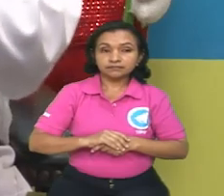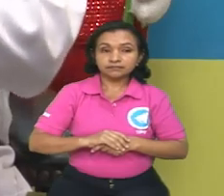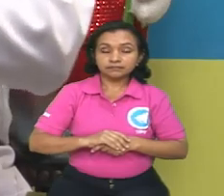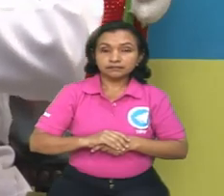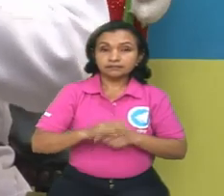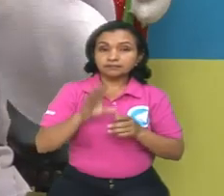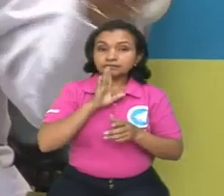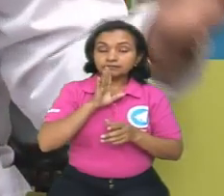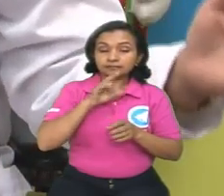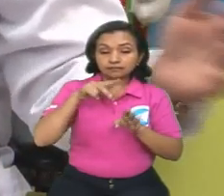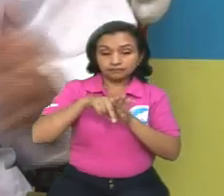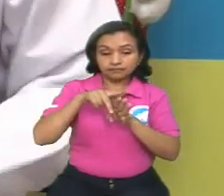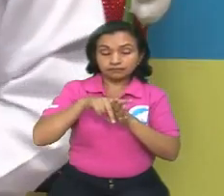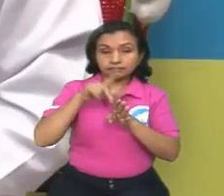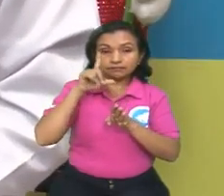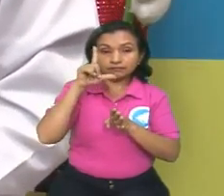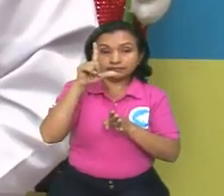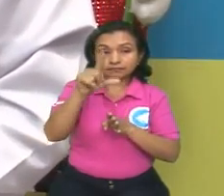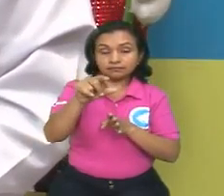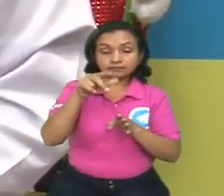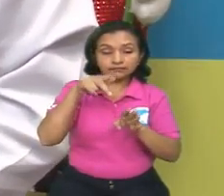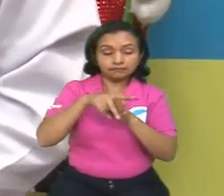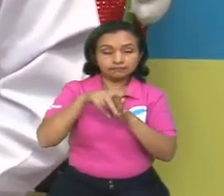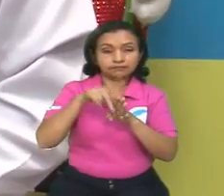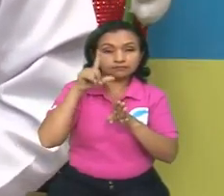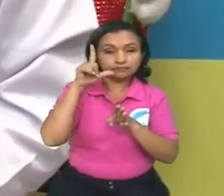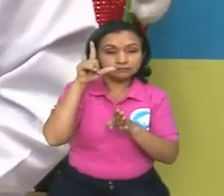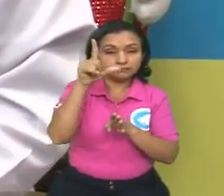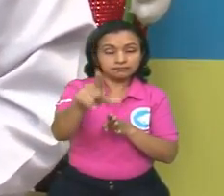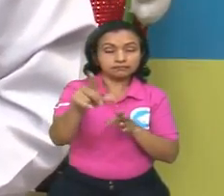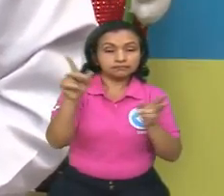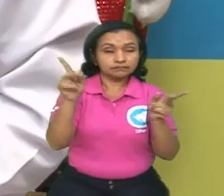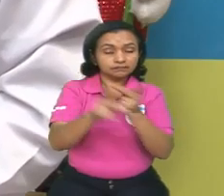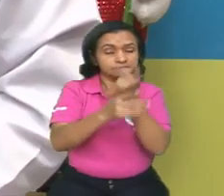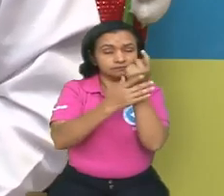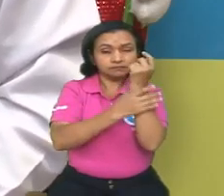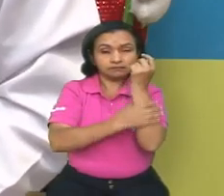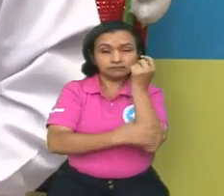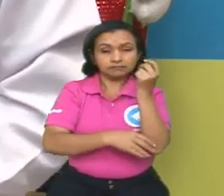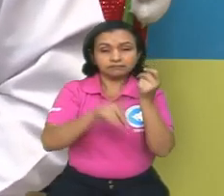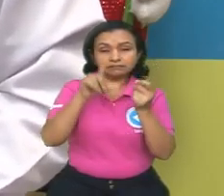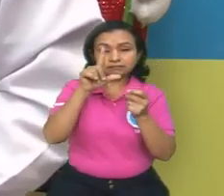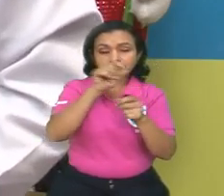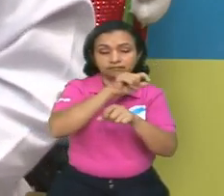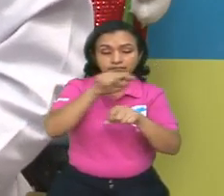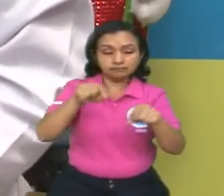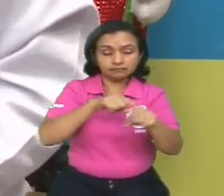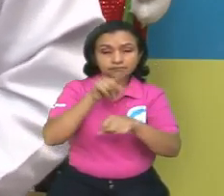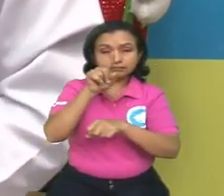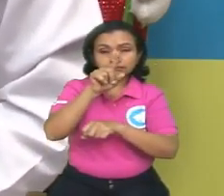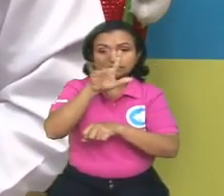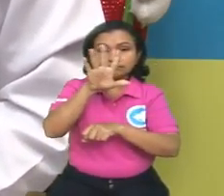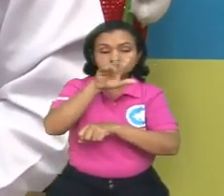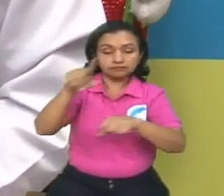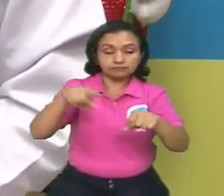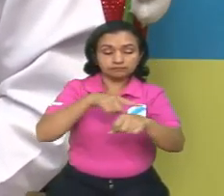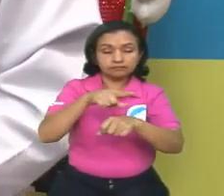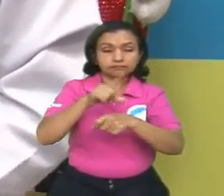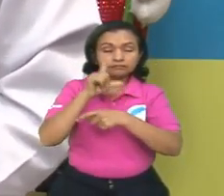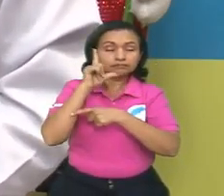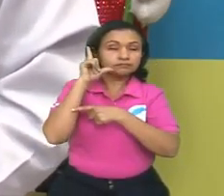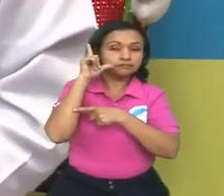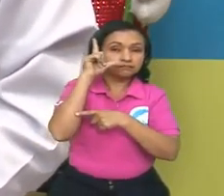del área rural extrema. En el área rural extrema, en las comunidades que son 10 horas, 15 horas, un día para llegar a una